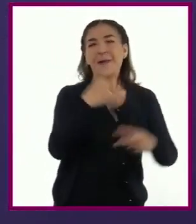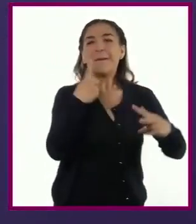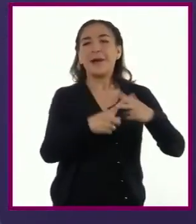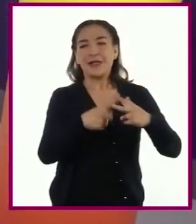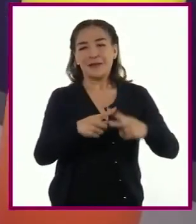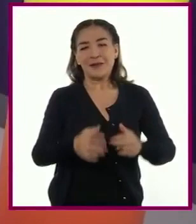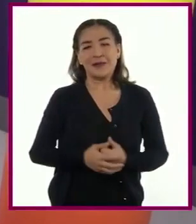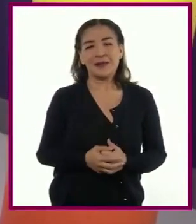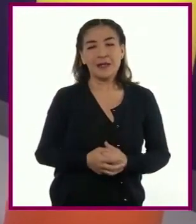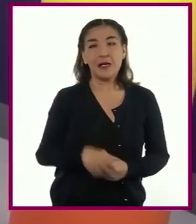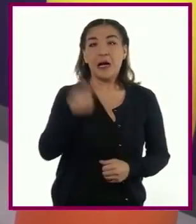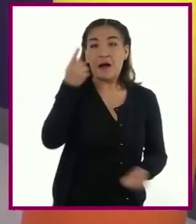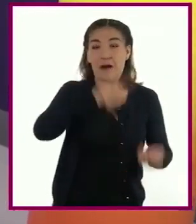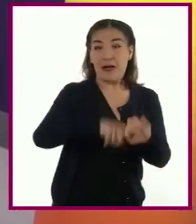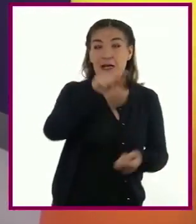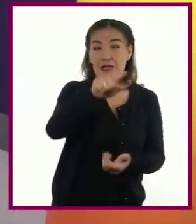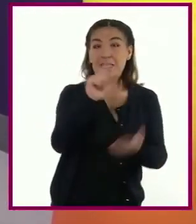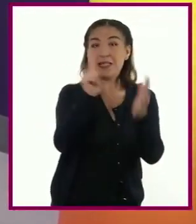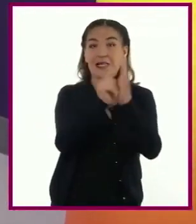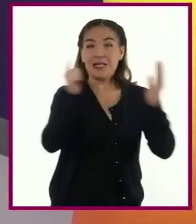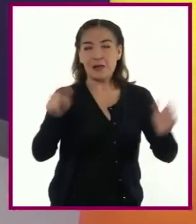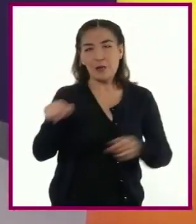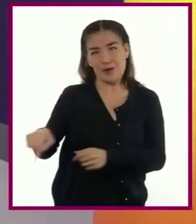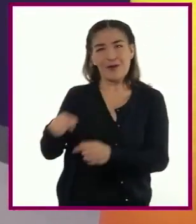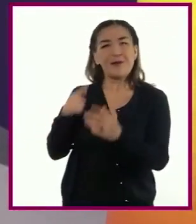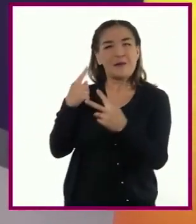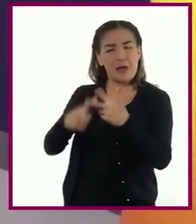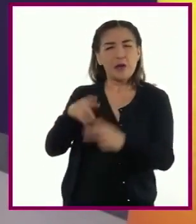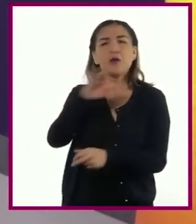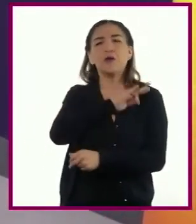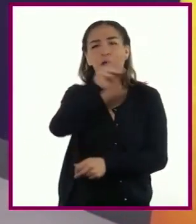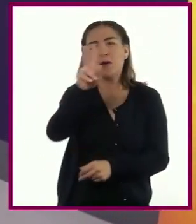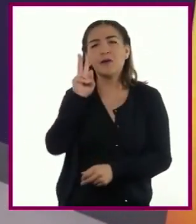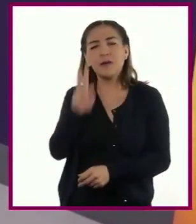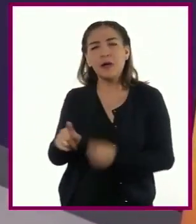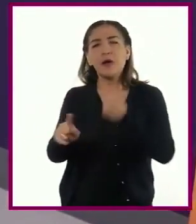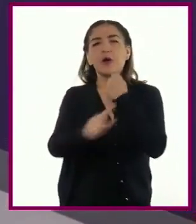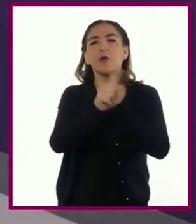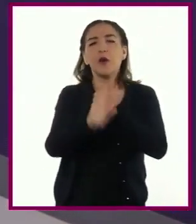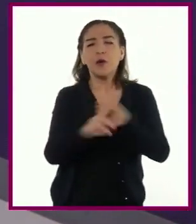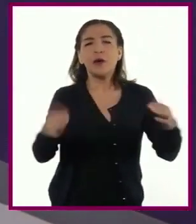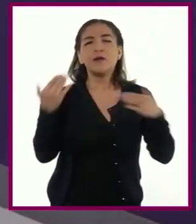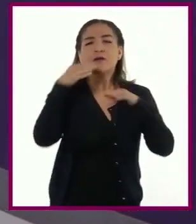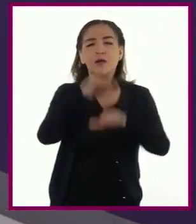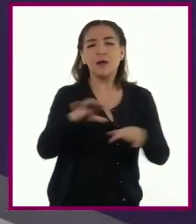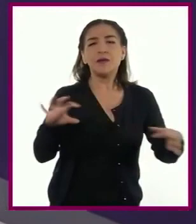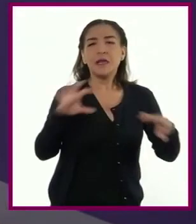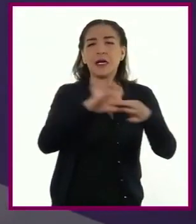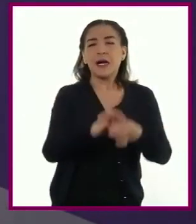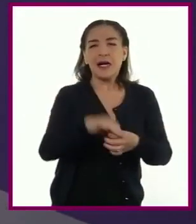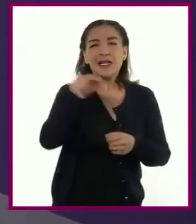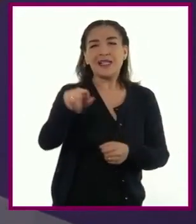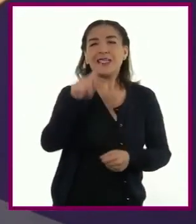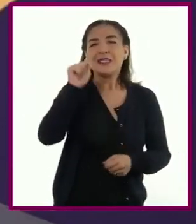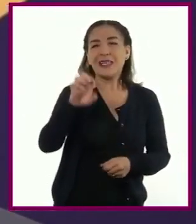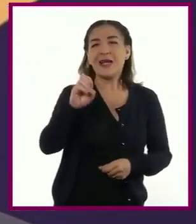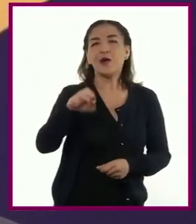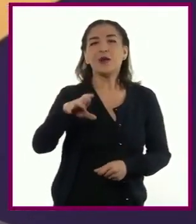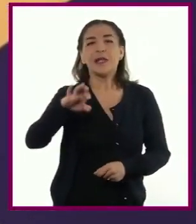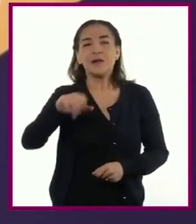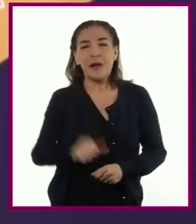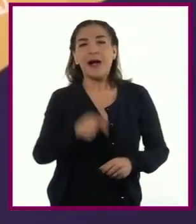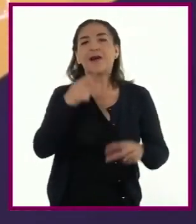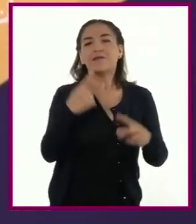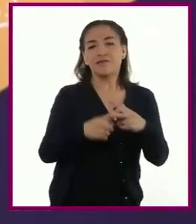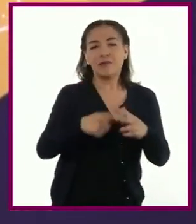matemáticos. En su libro de texto de matemáticas pueden encontrar problemas relacionados con el teorema fundamental de la